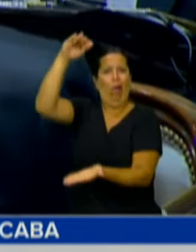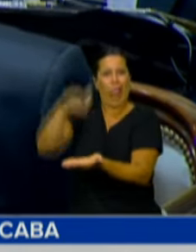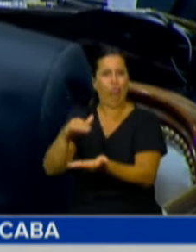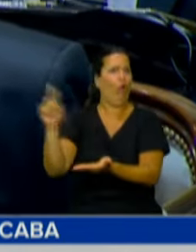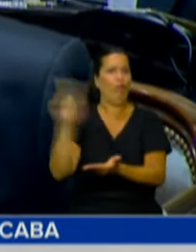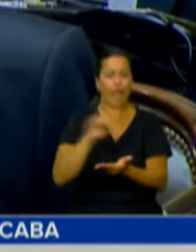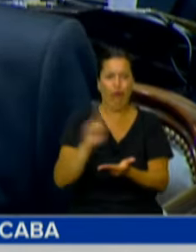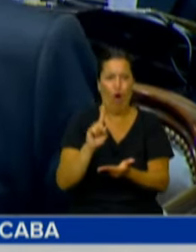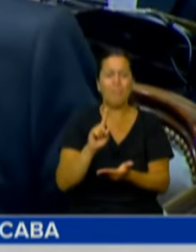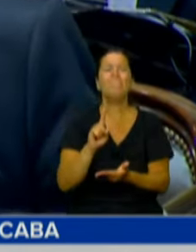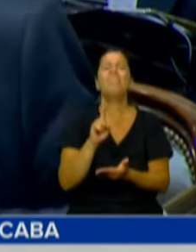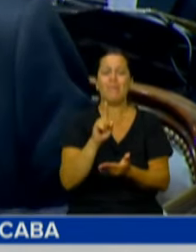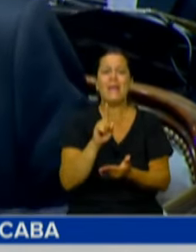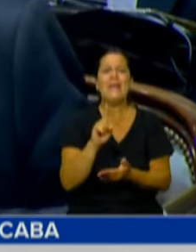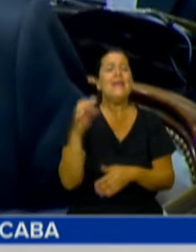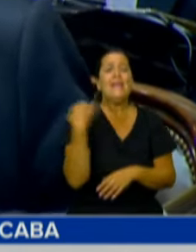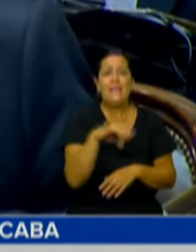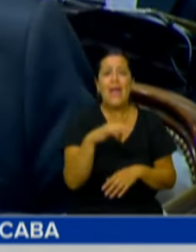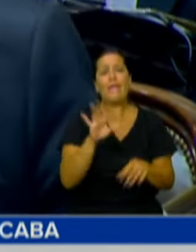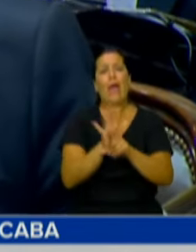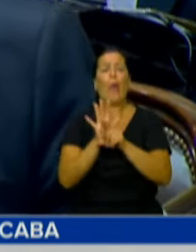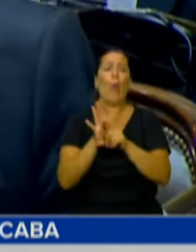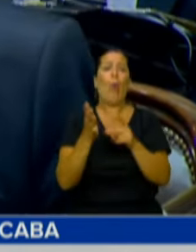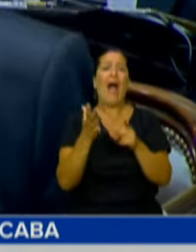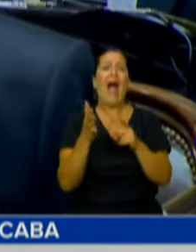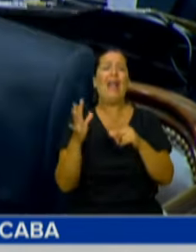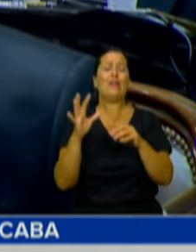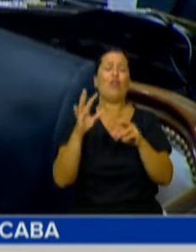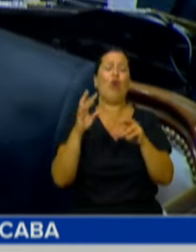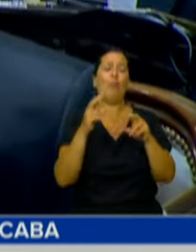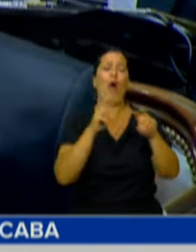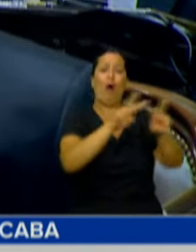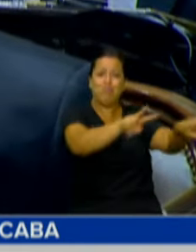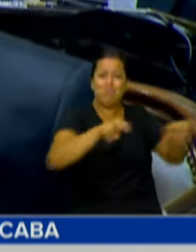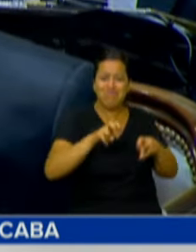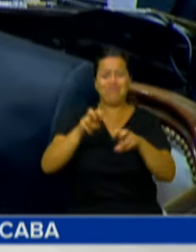no era Era un desafío que funcionara razonablemente